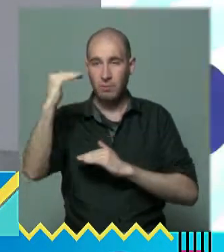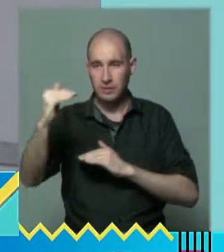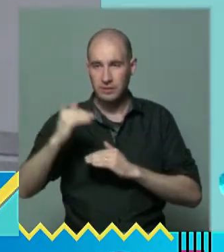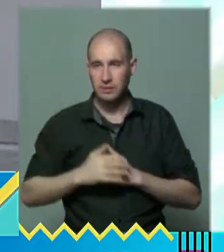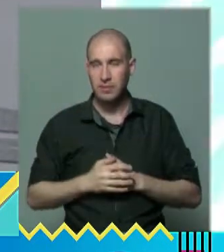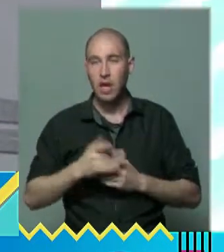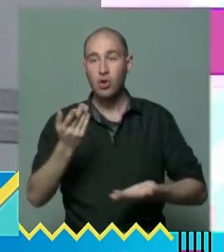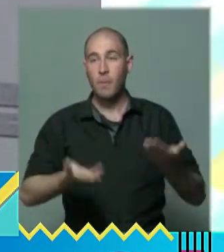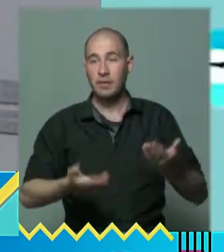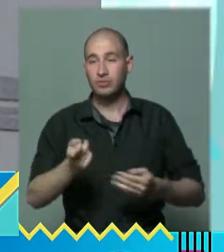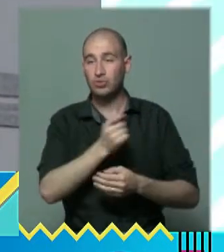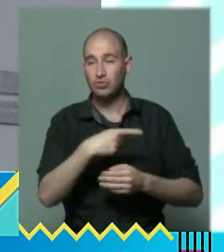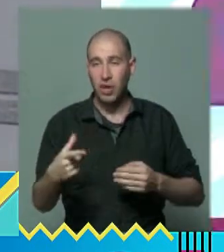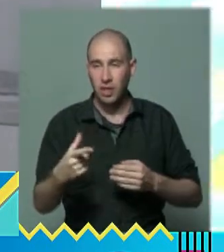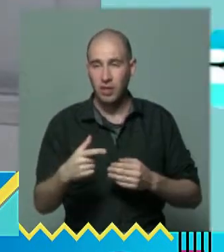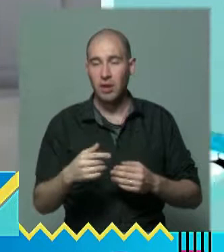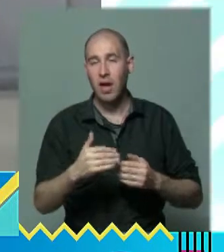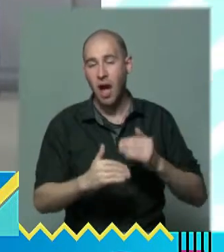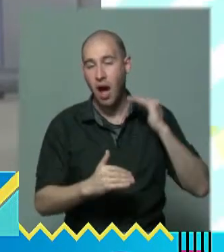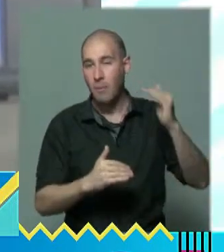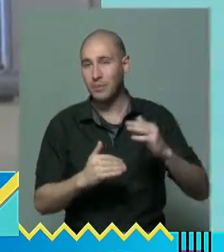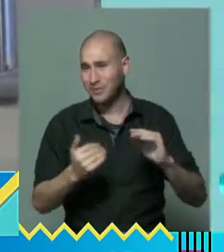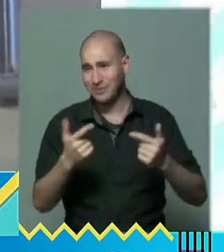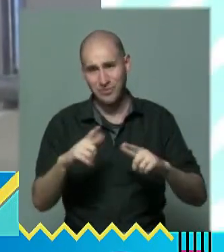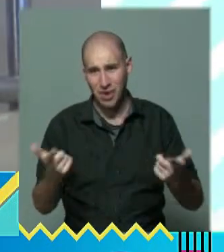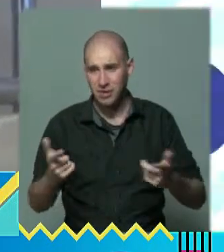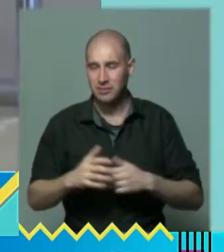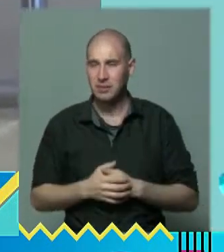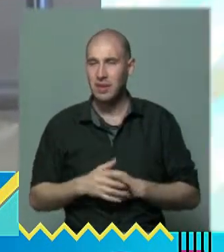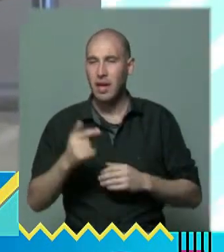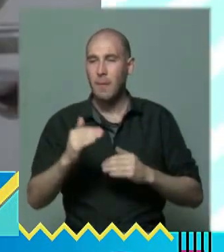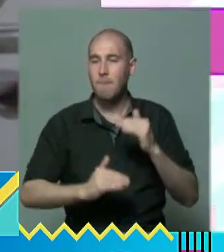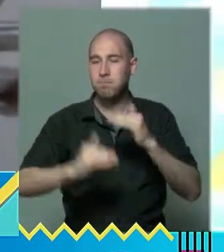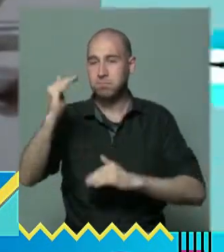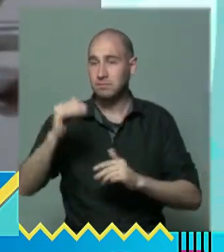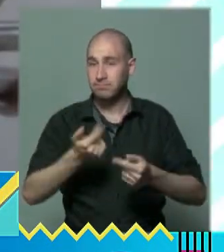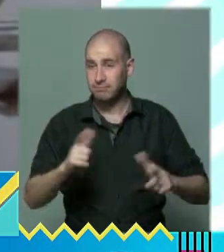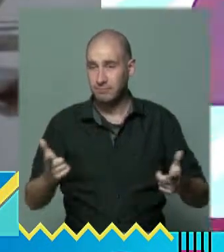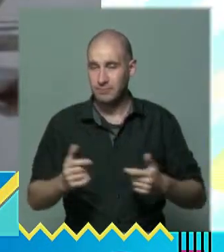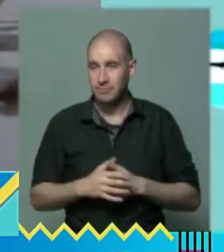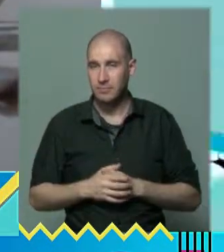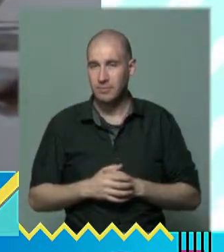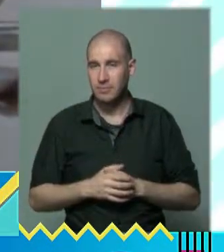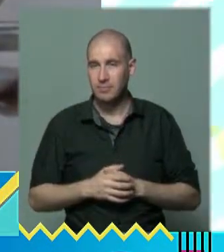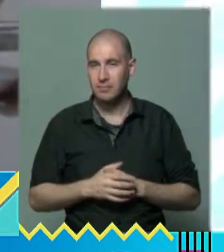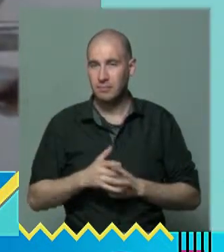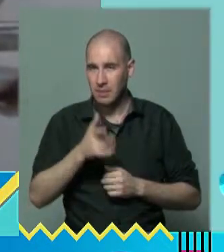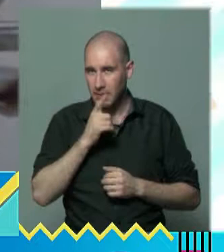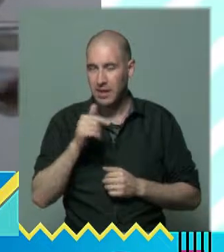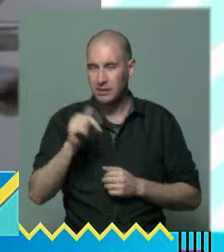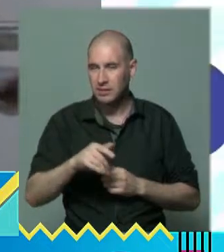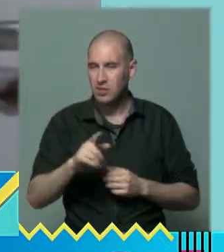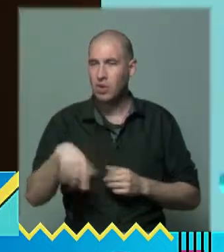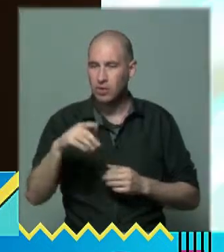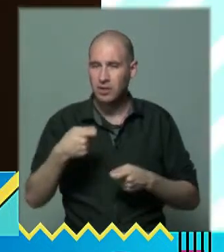y vemos que los salarios no han aumentado de ninguna manera en esa proporción, entiendo que cada vez